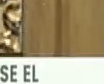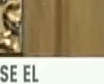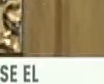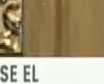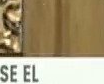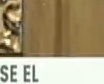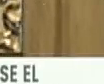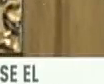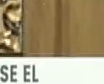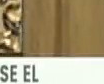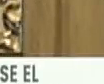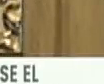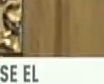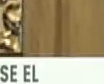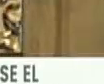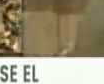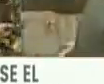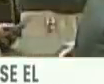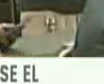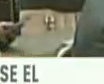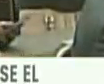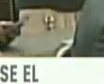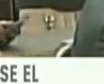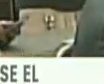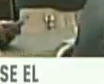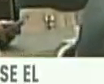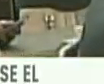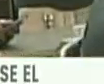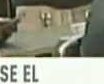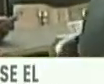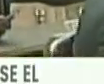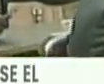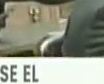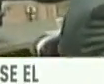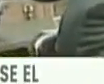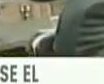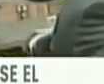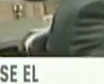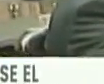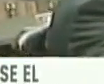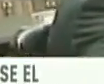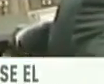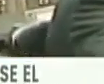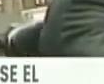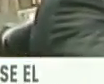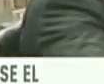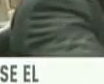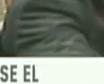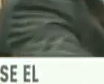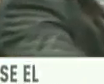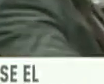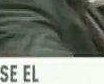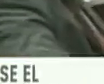insultó. Yo recuerdo que Aristóbulo Isturi, nuestro querido Aristóbulo,